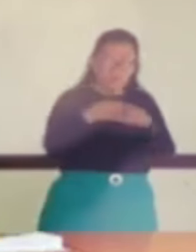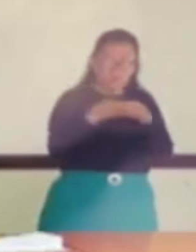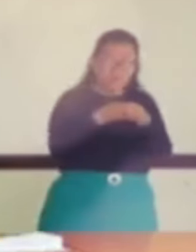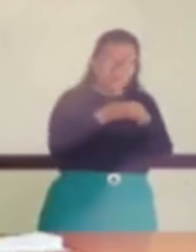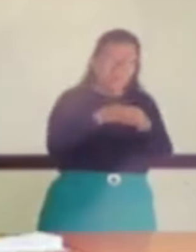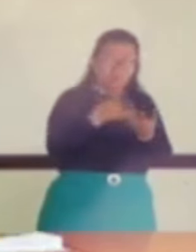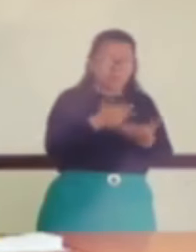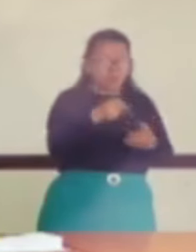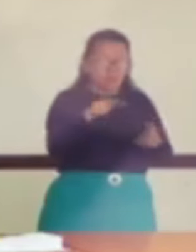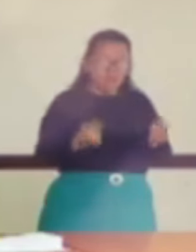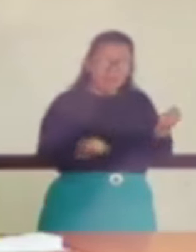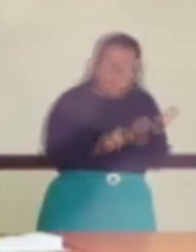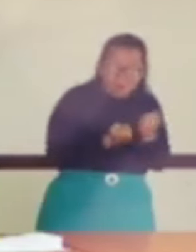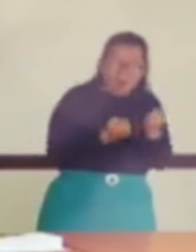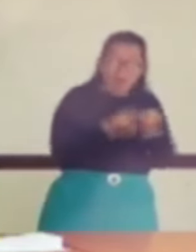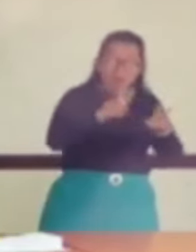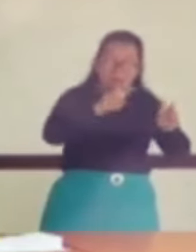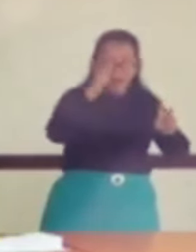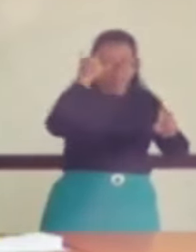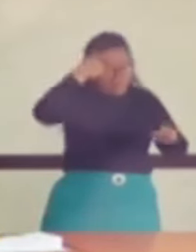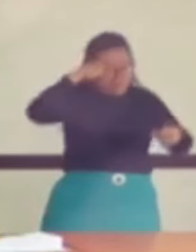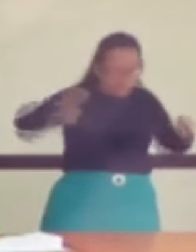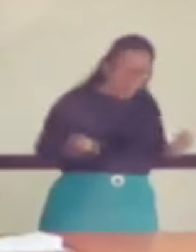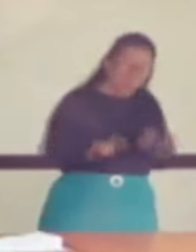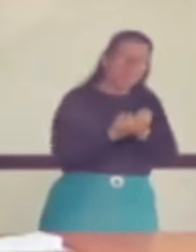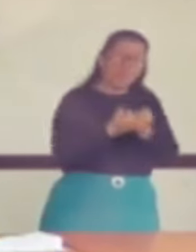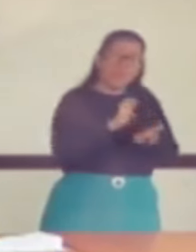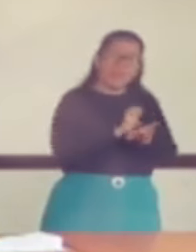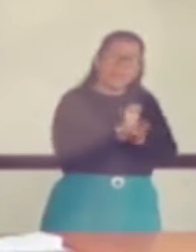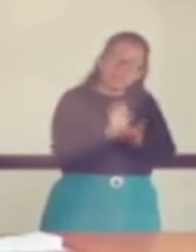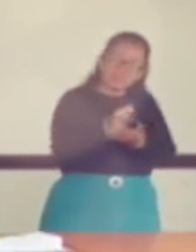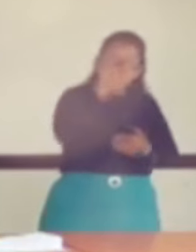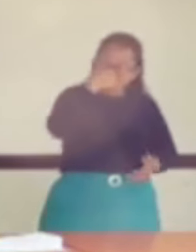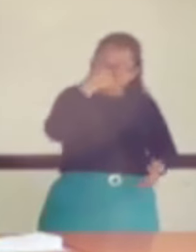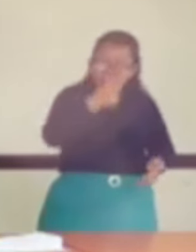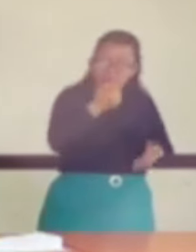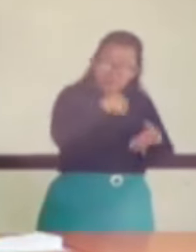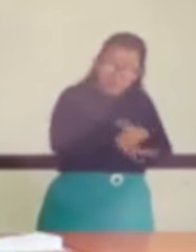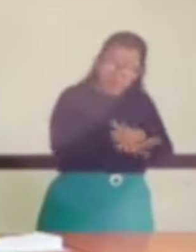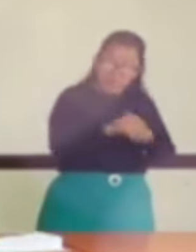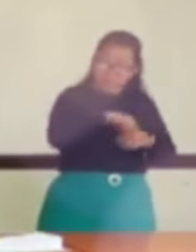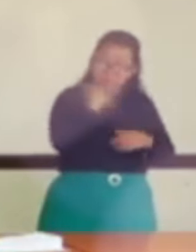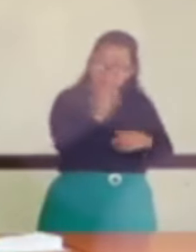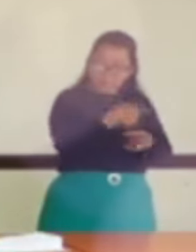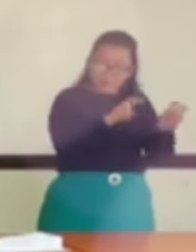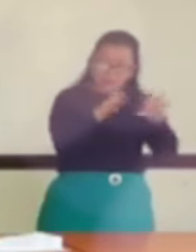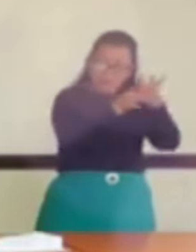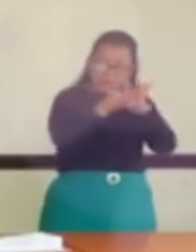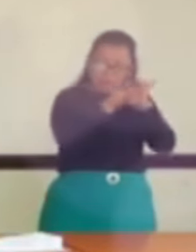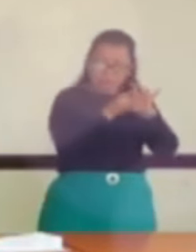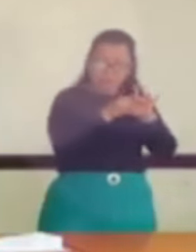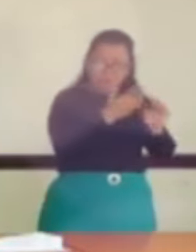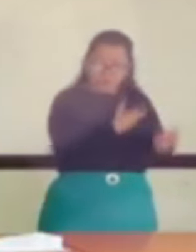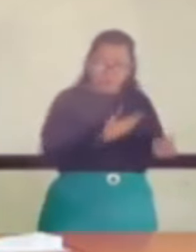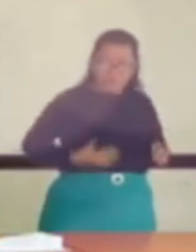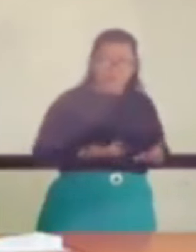Ejecutivo, una lucha frontal para disminuir la corrupción en el Ejecutivo. Abastecer el sistema de